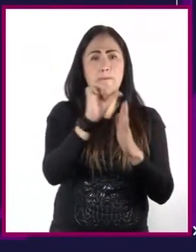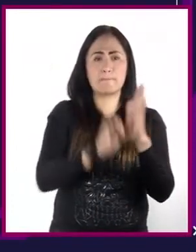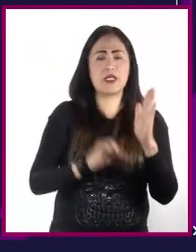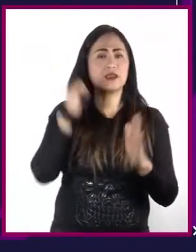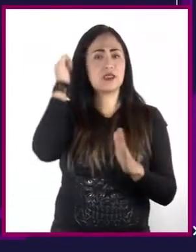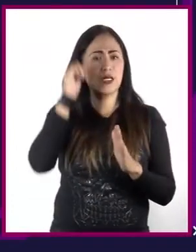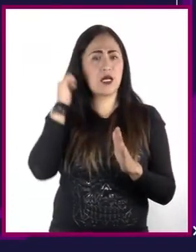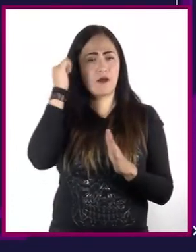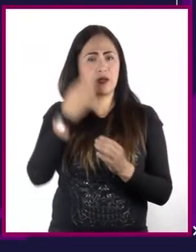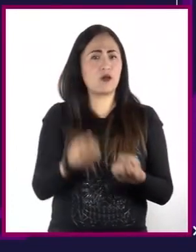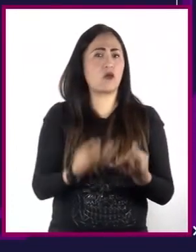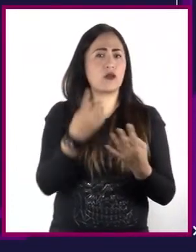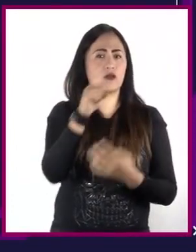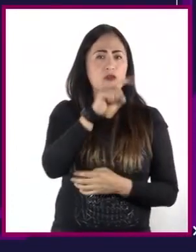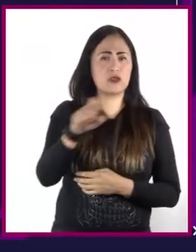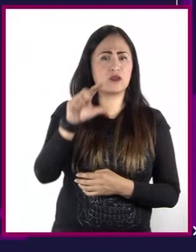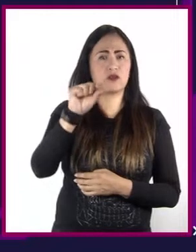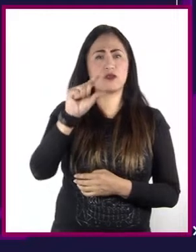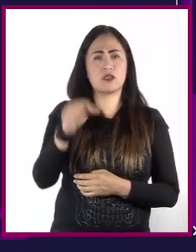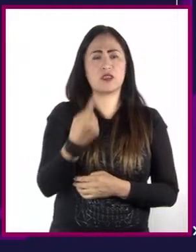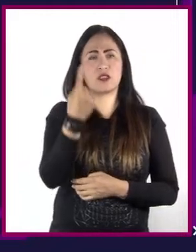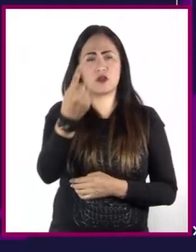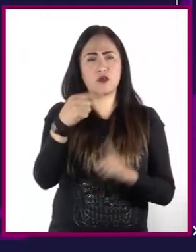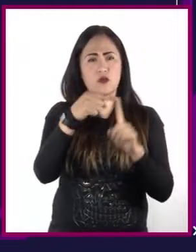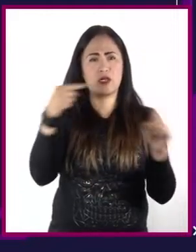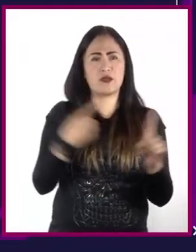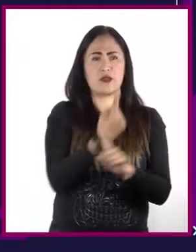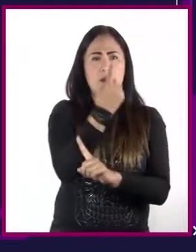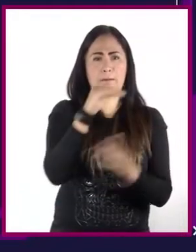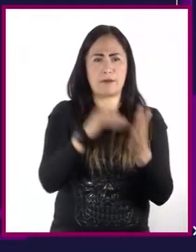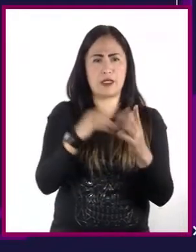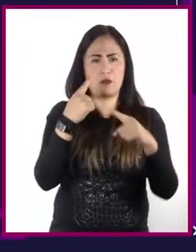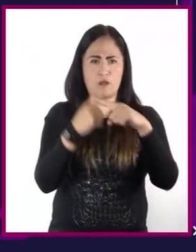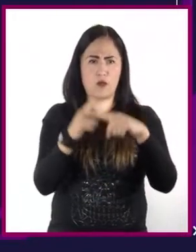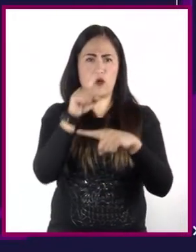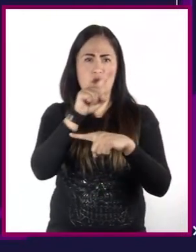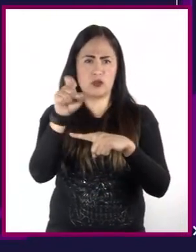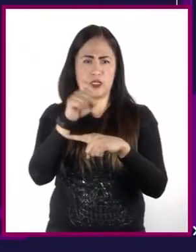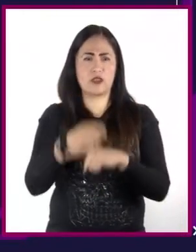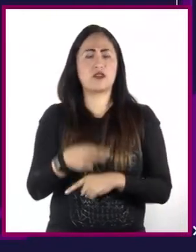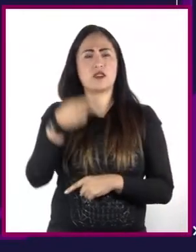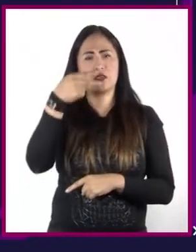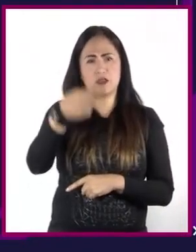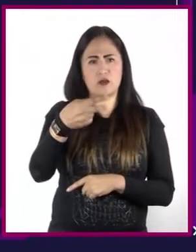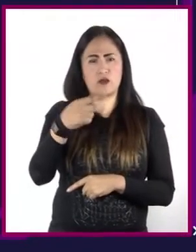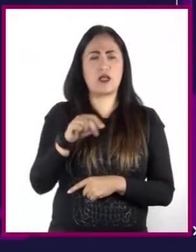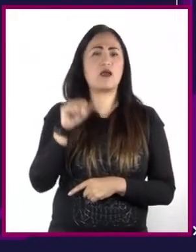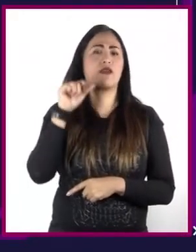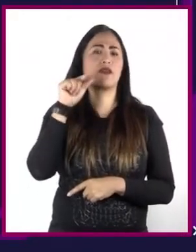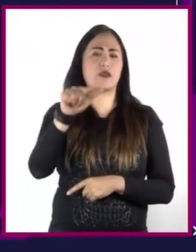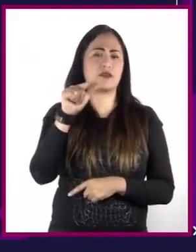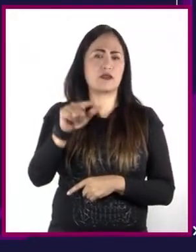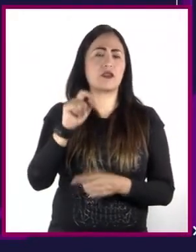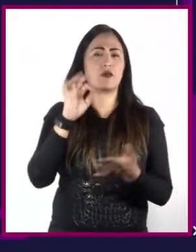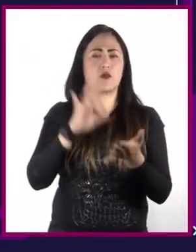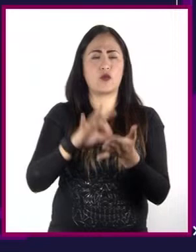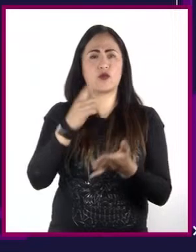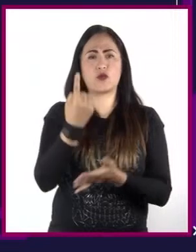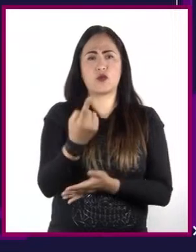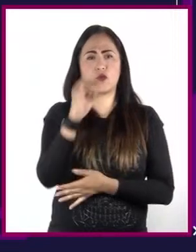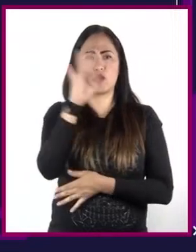es igual a 171 entre 1000 y se multiplica por 100 y nos da